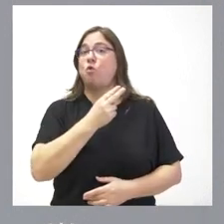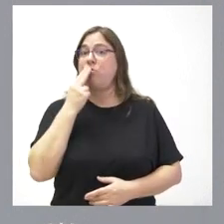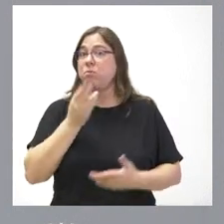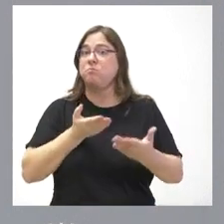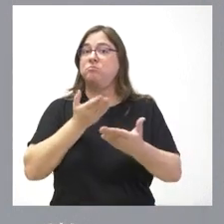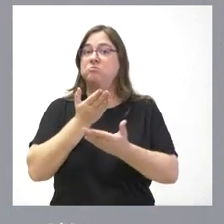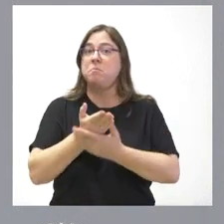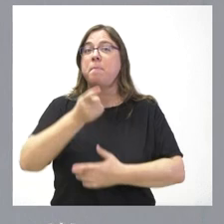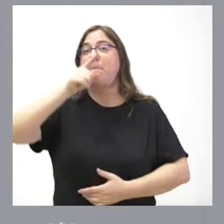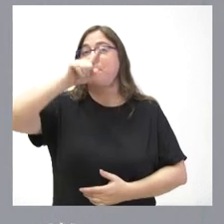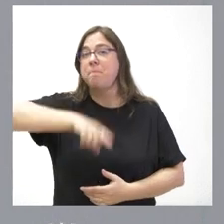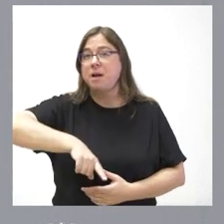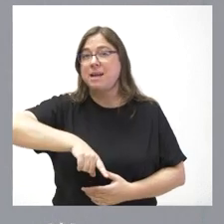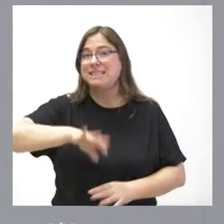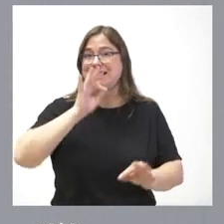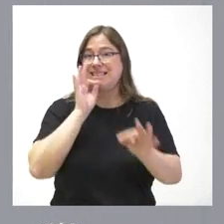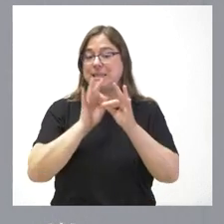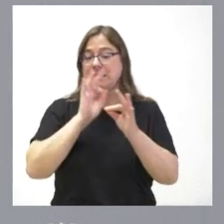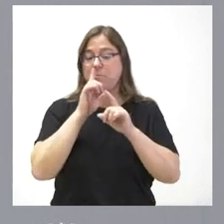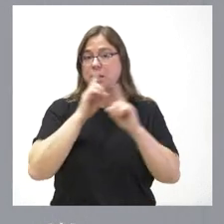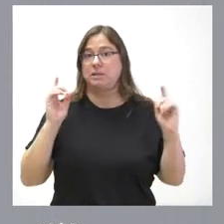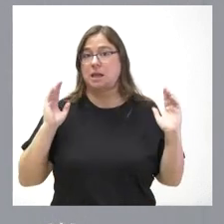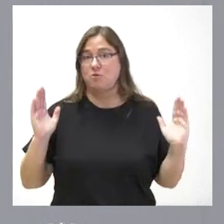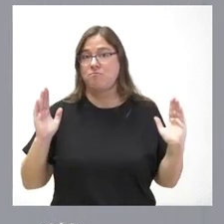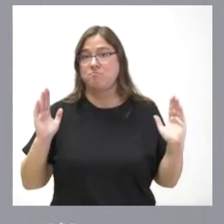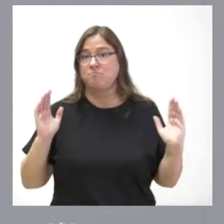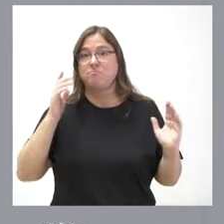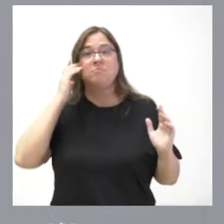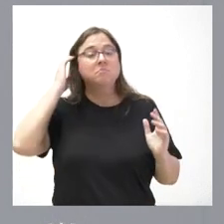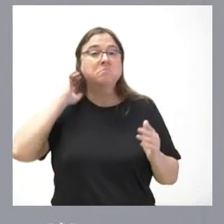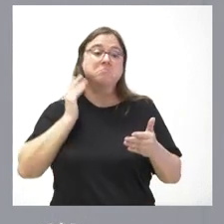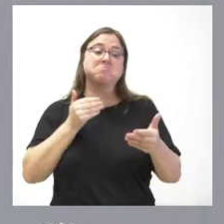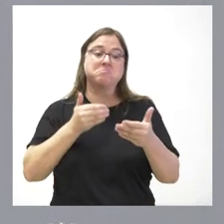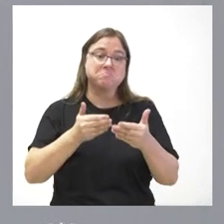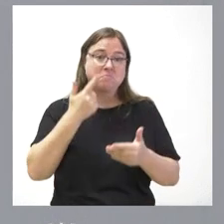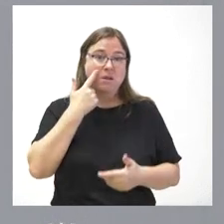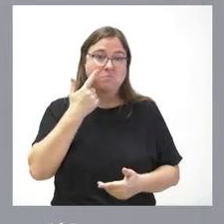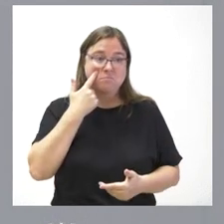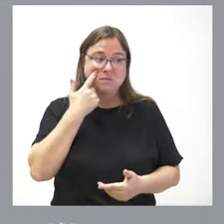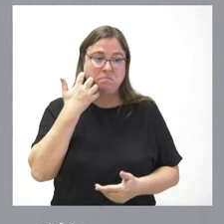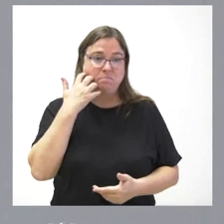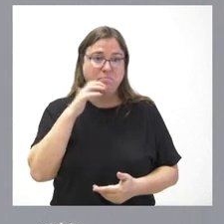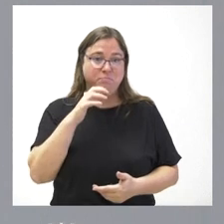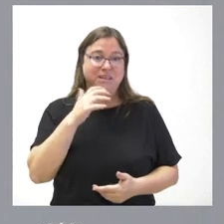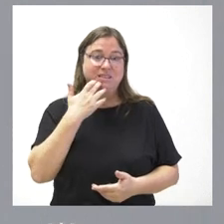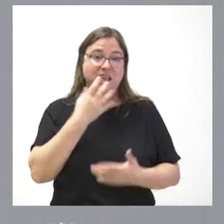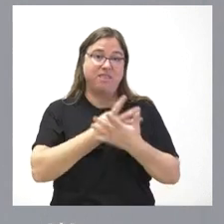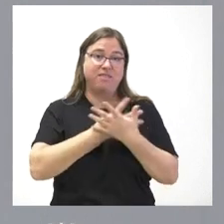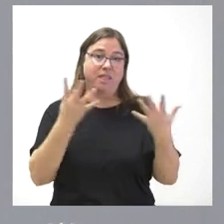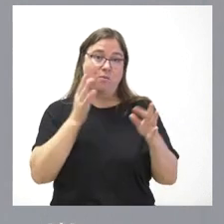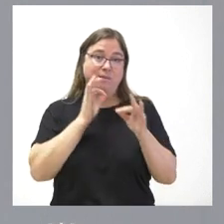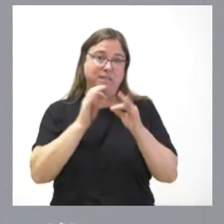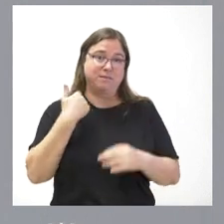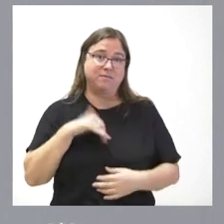en el mes de septiembre de este año y que vemos con cierta extrañeza Hoy es 19 de septiembre Que